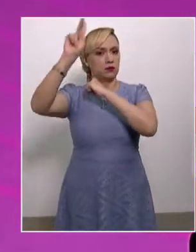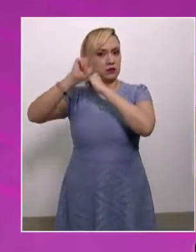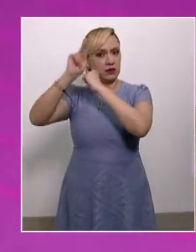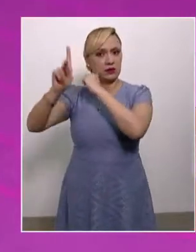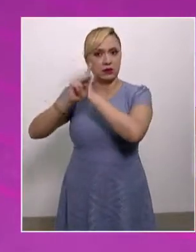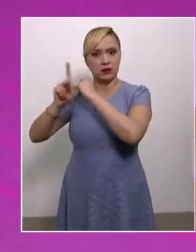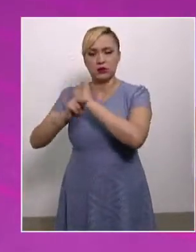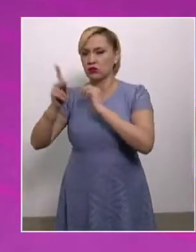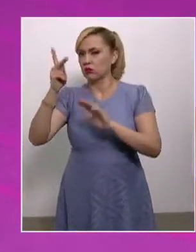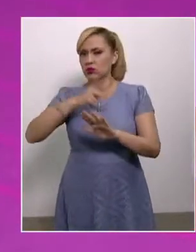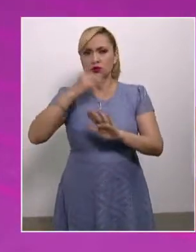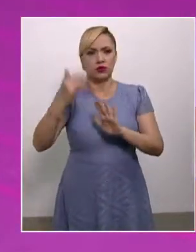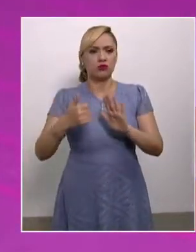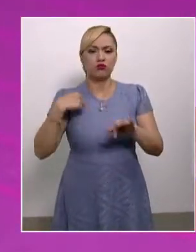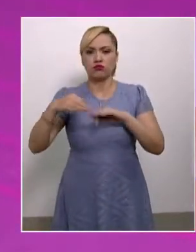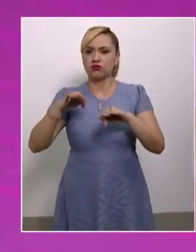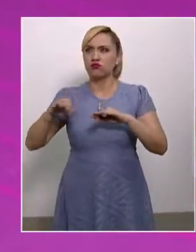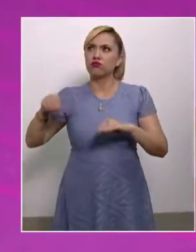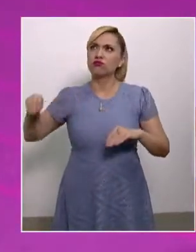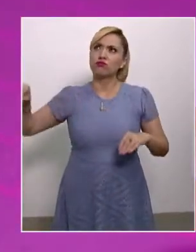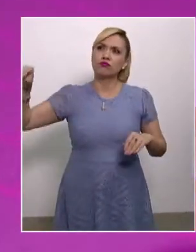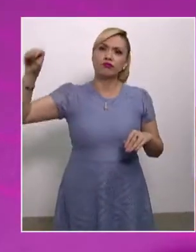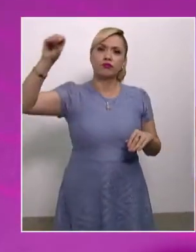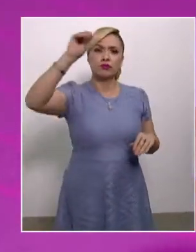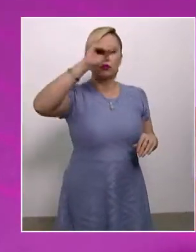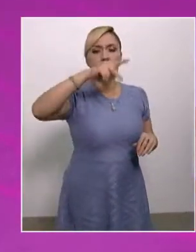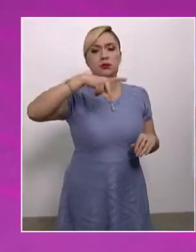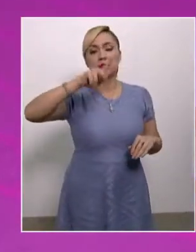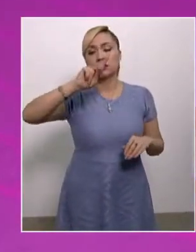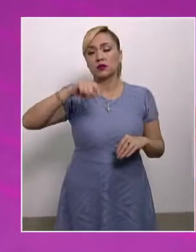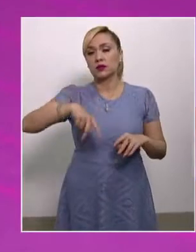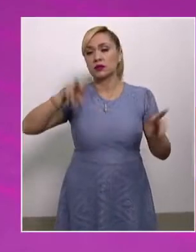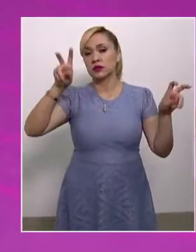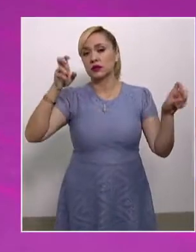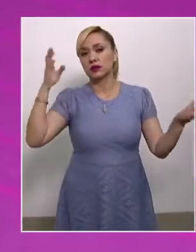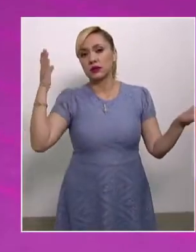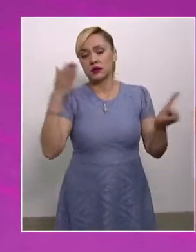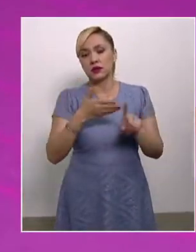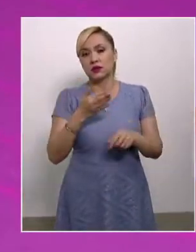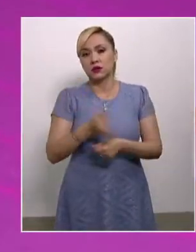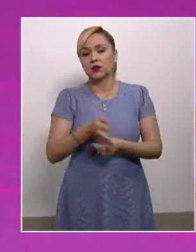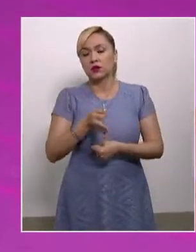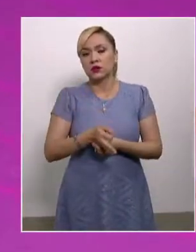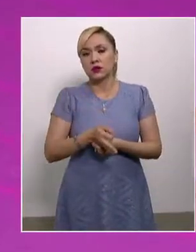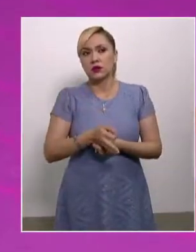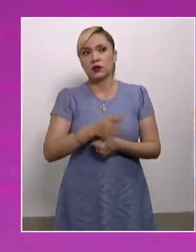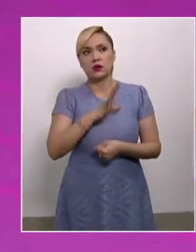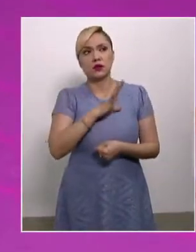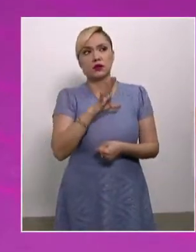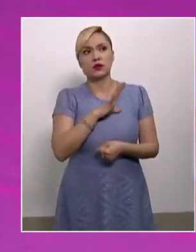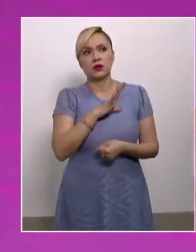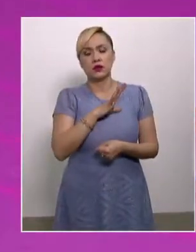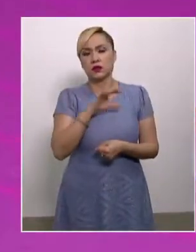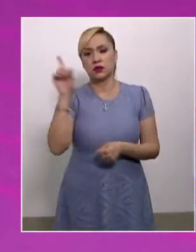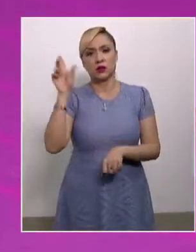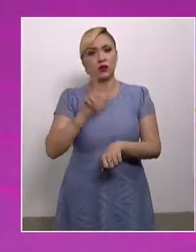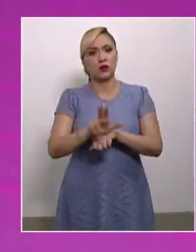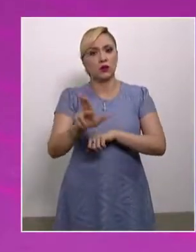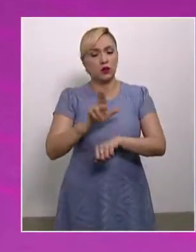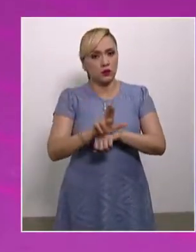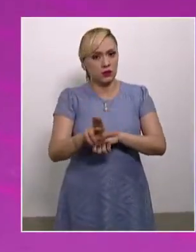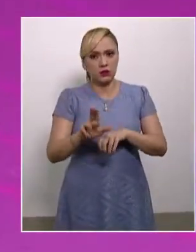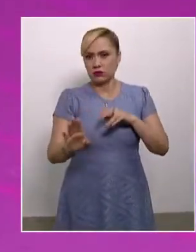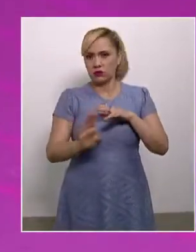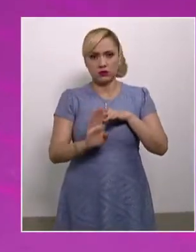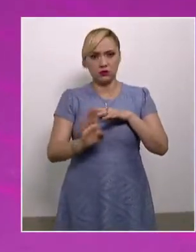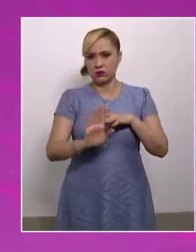en diferentes proyectos, pero específicamente quiero centrarme en los que tienen que ver con el tema que estamos abordando ahorita. Tenemos equipos trabajando en Honduras, no temas de